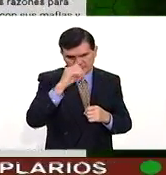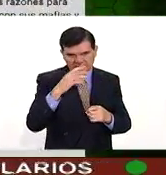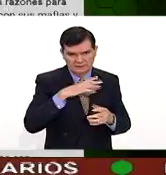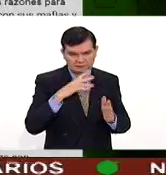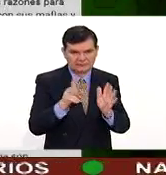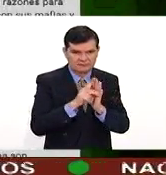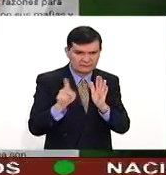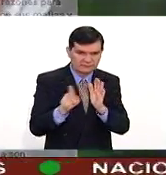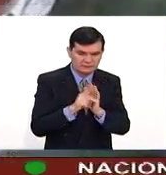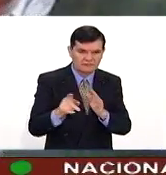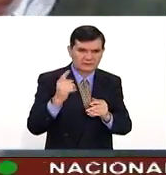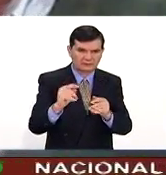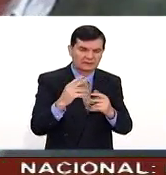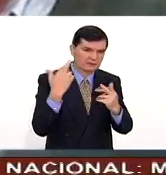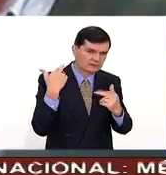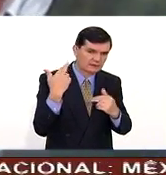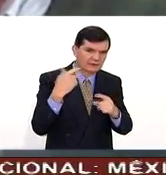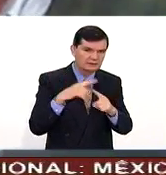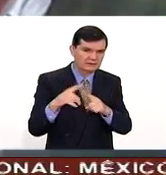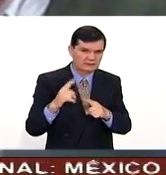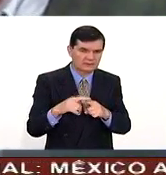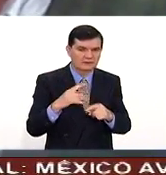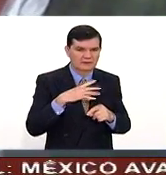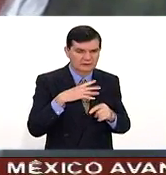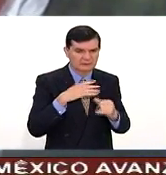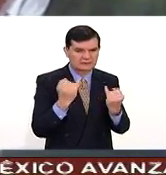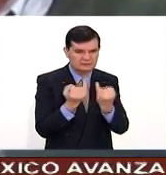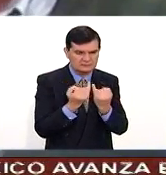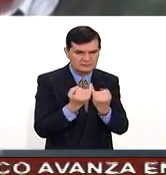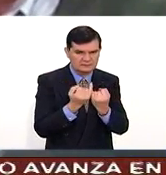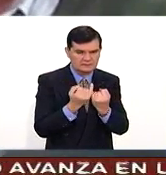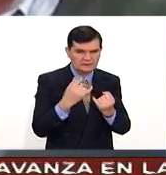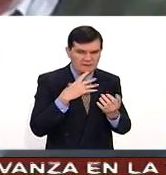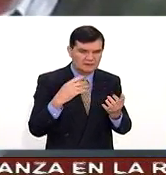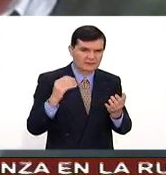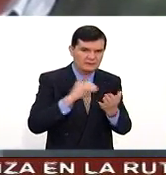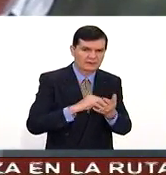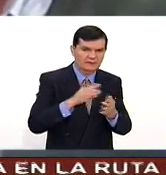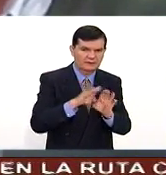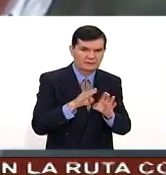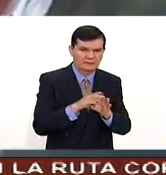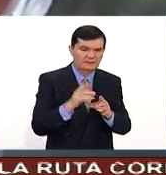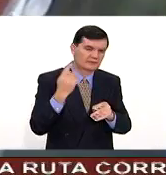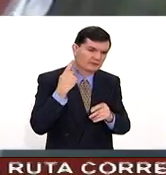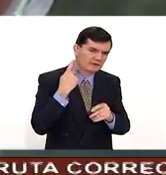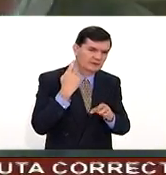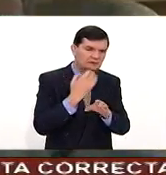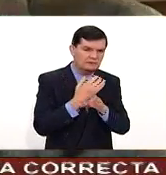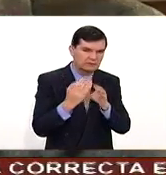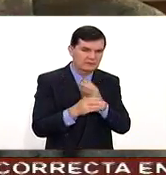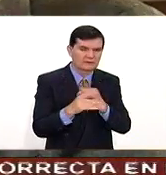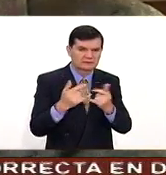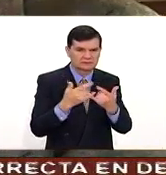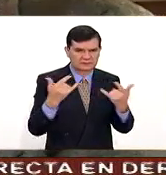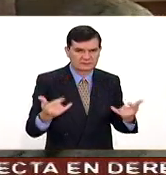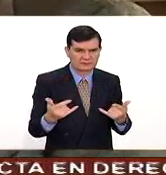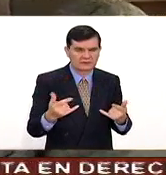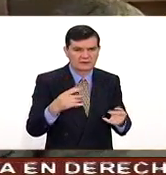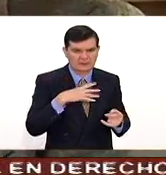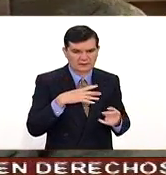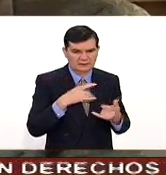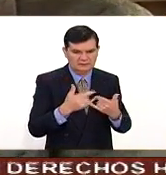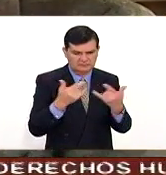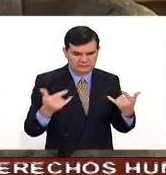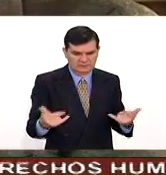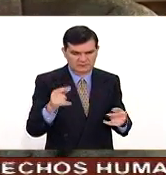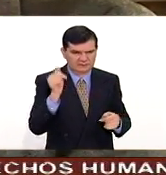los periódicos, en el radio, etcétera, pues también se pueden hacer libros de divulgación sobre temas políticos e históricos. que la historia de todas